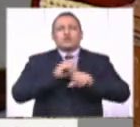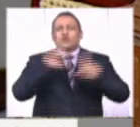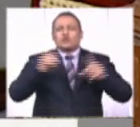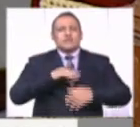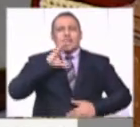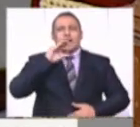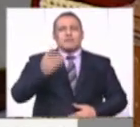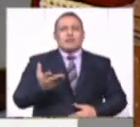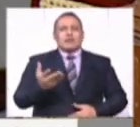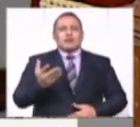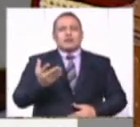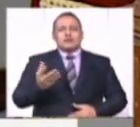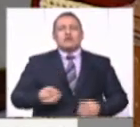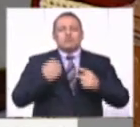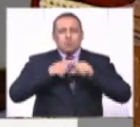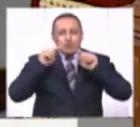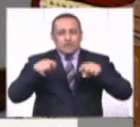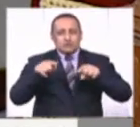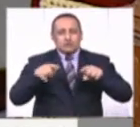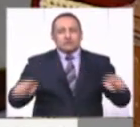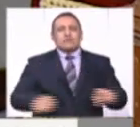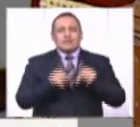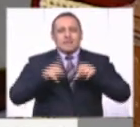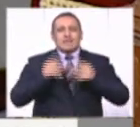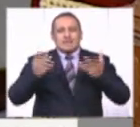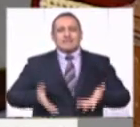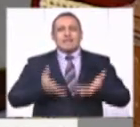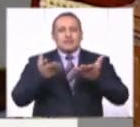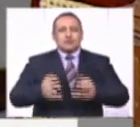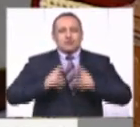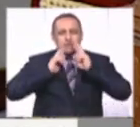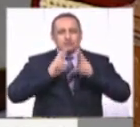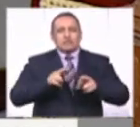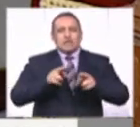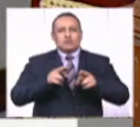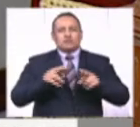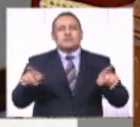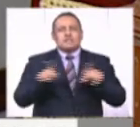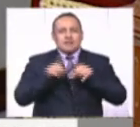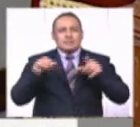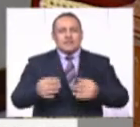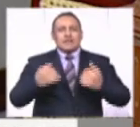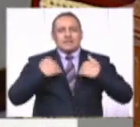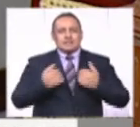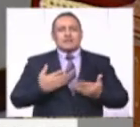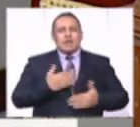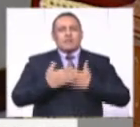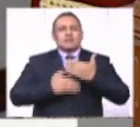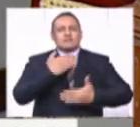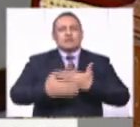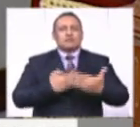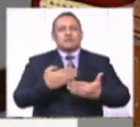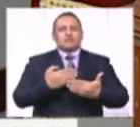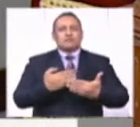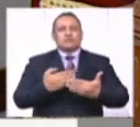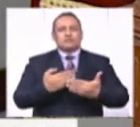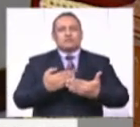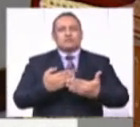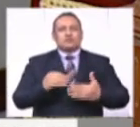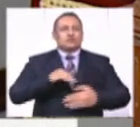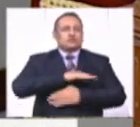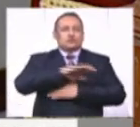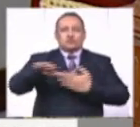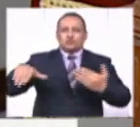dice y por supuesto que está dando resultados y por supuesto que estamos avanzando